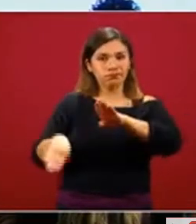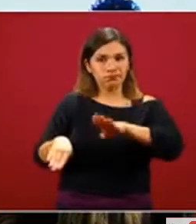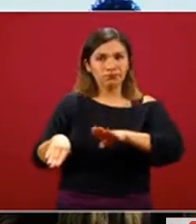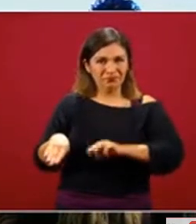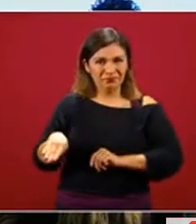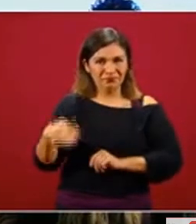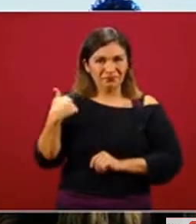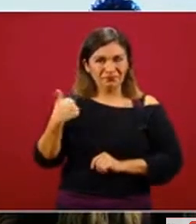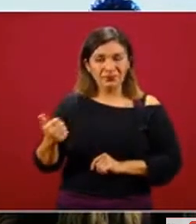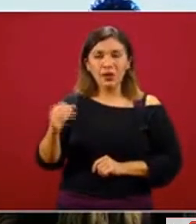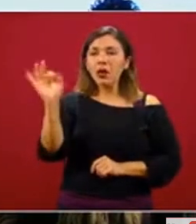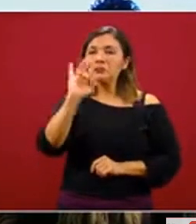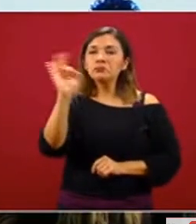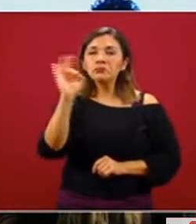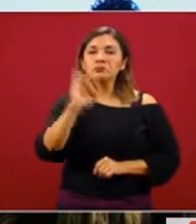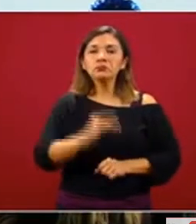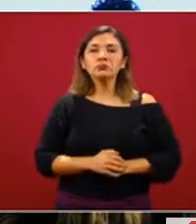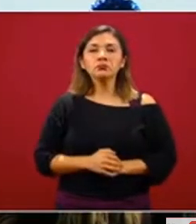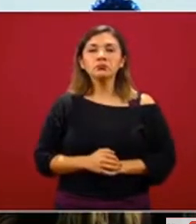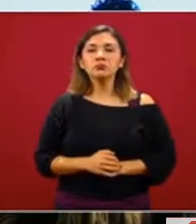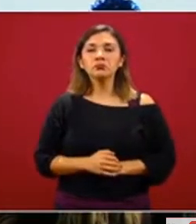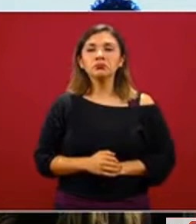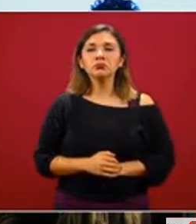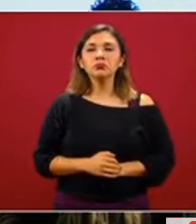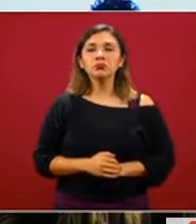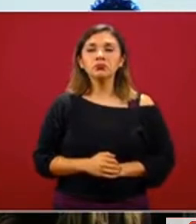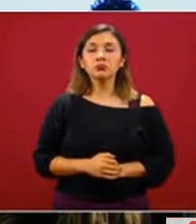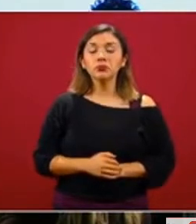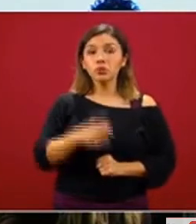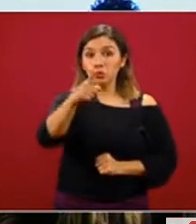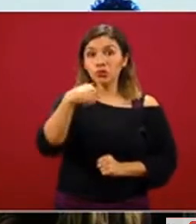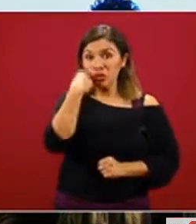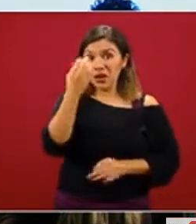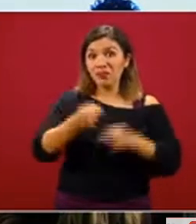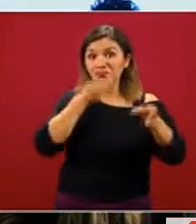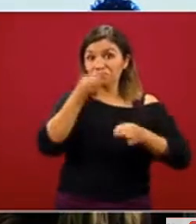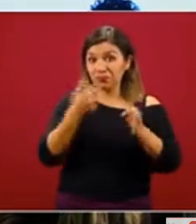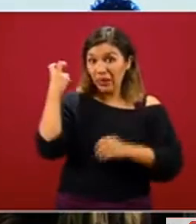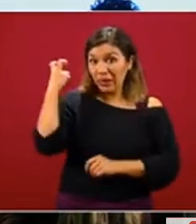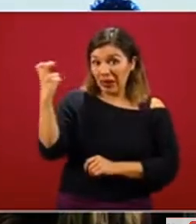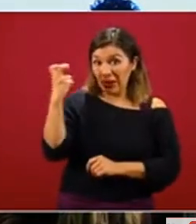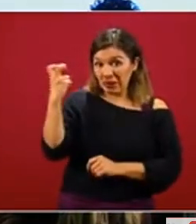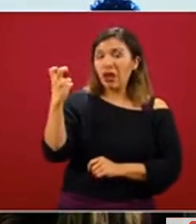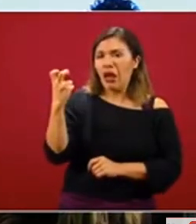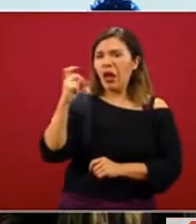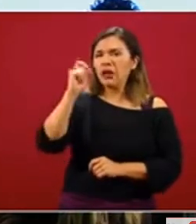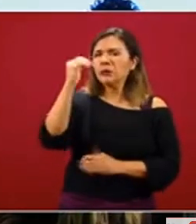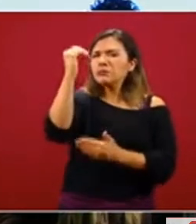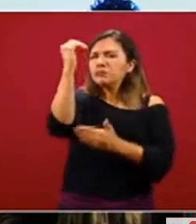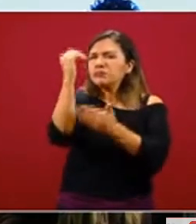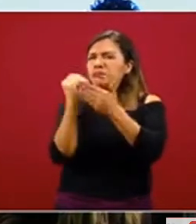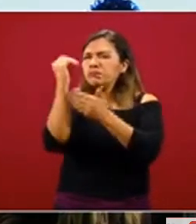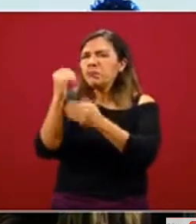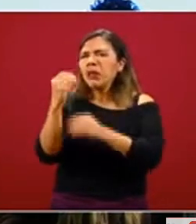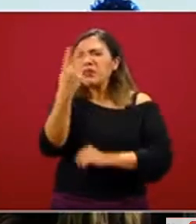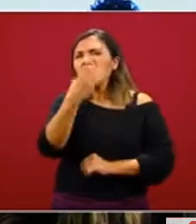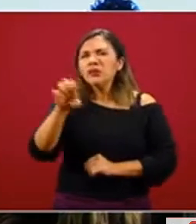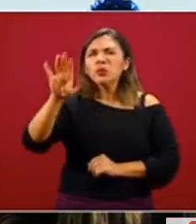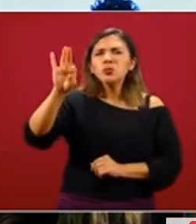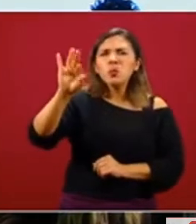quisieran presentar este dato, es poco debajo, debe ser